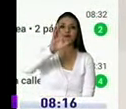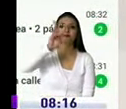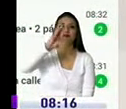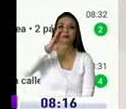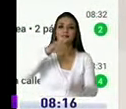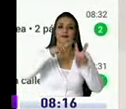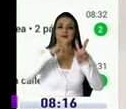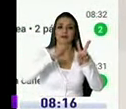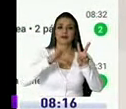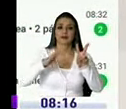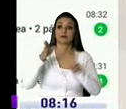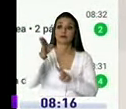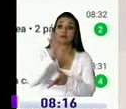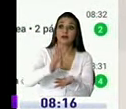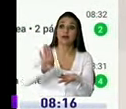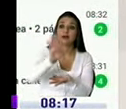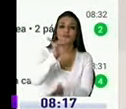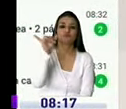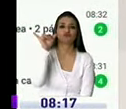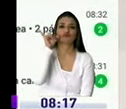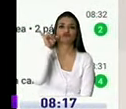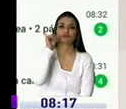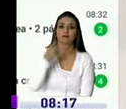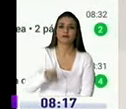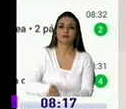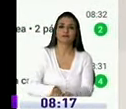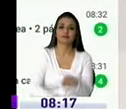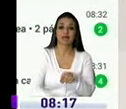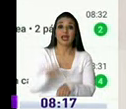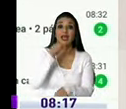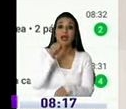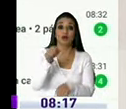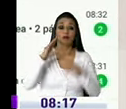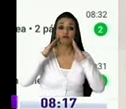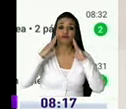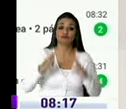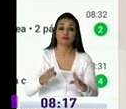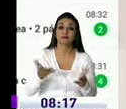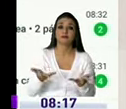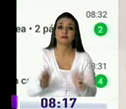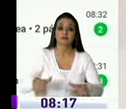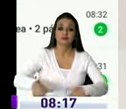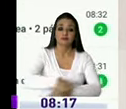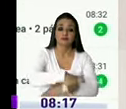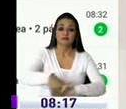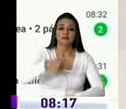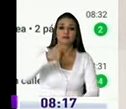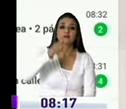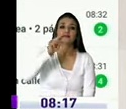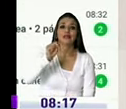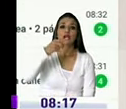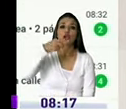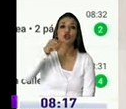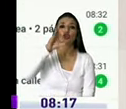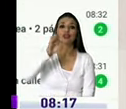barrios rurales del Cantón Rumiñahui. Hasta fugas de agua tenemos y nadie hace nada. Esto es en la calle Inés Gangotena, barrio